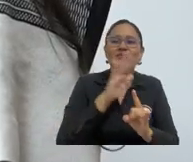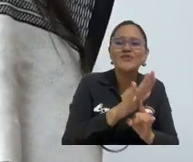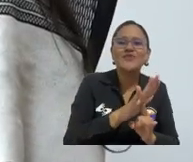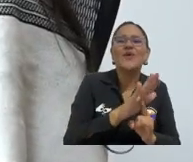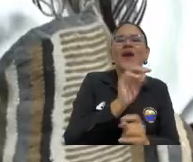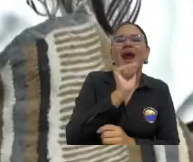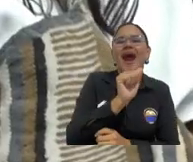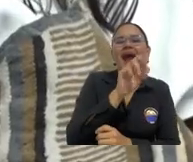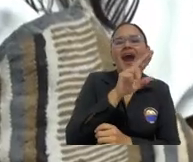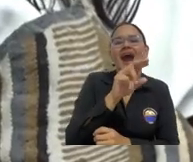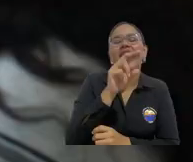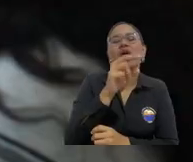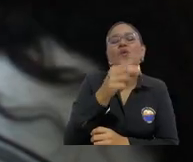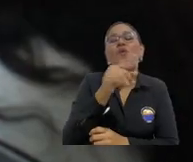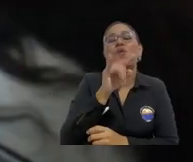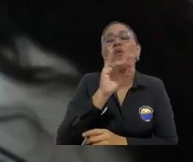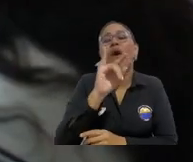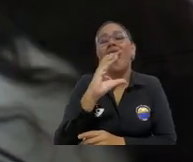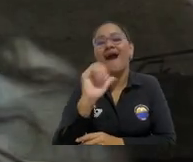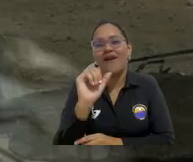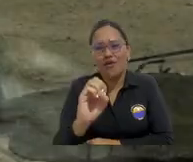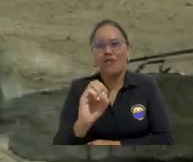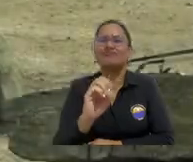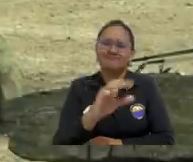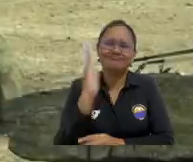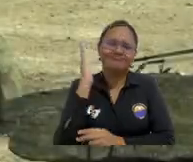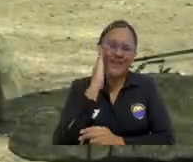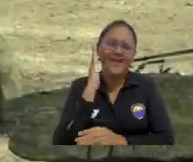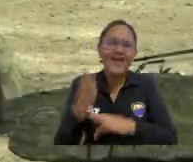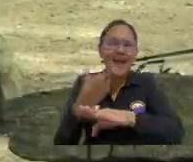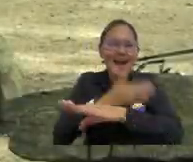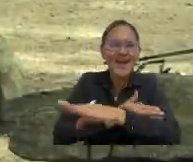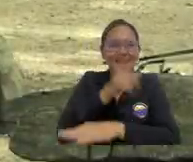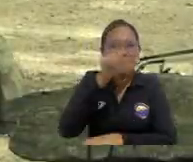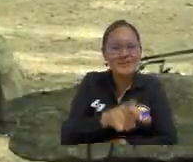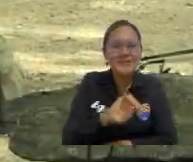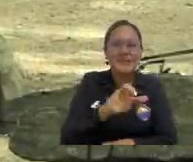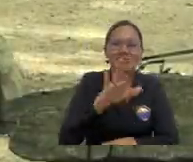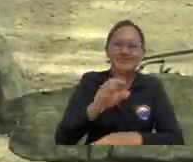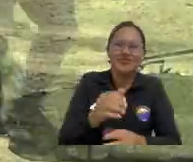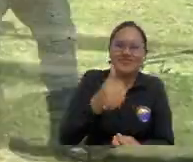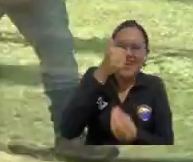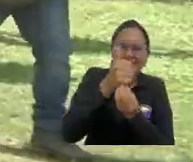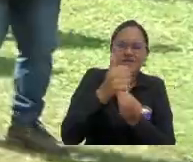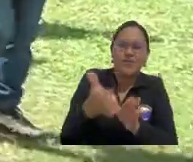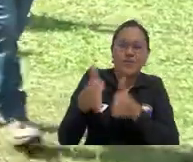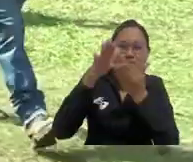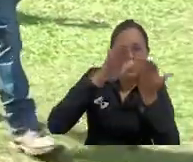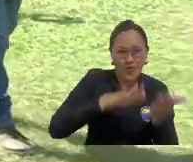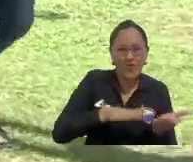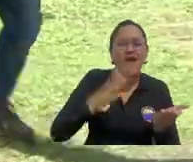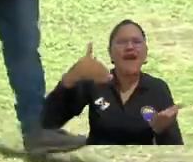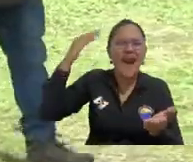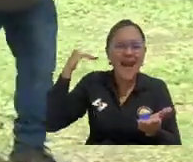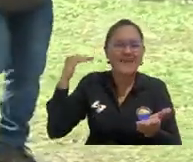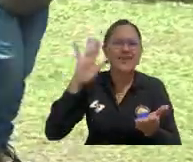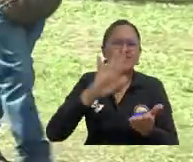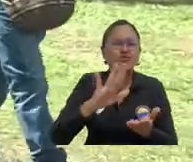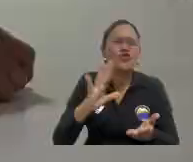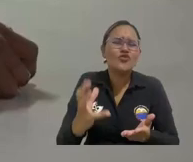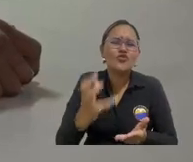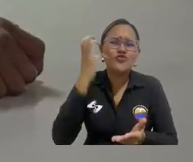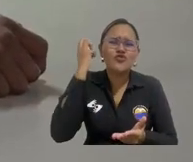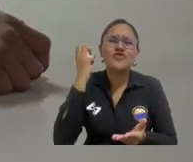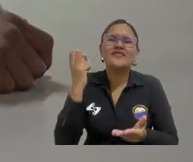aruo se mantendrán como legado al liderazgo del fallecido Danilo villafañe con quien ya se venía trabajando en proyectos como el